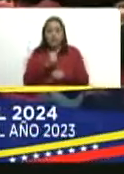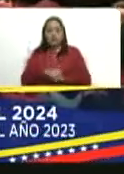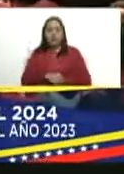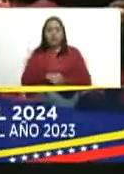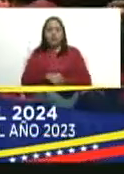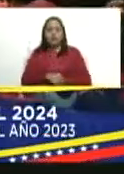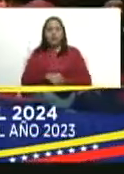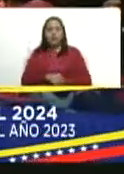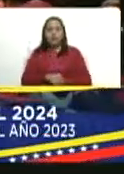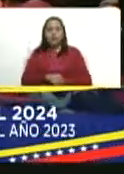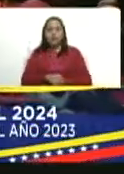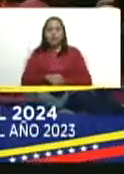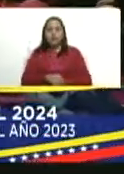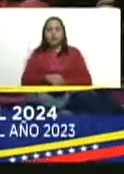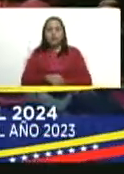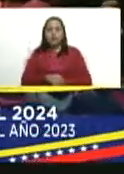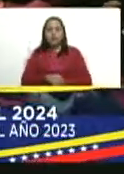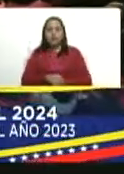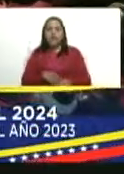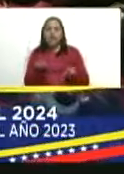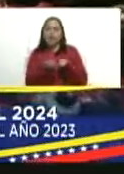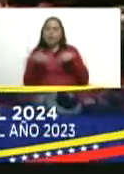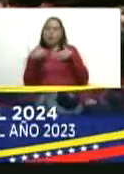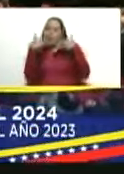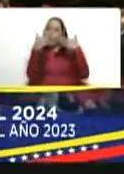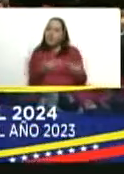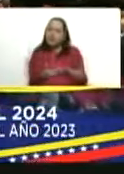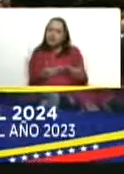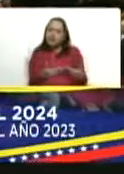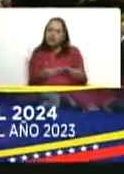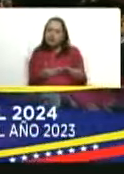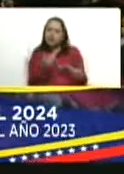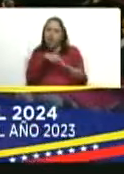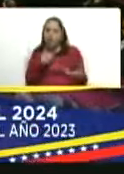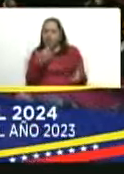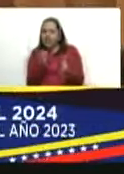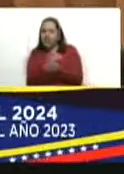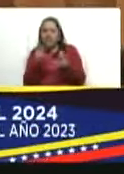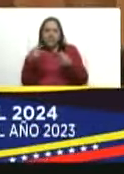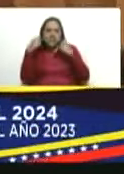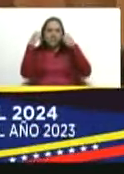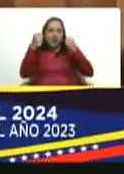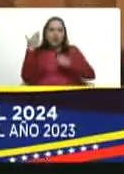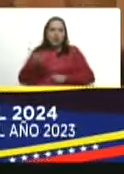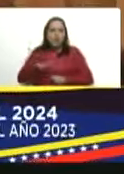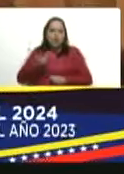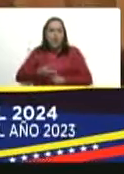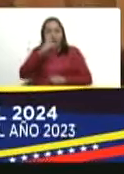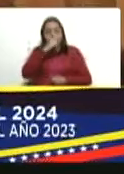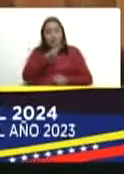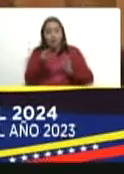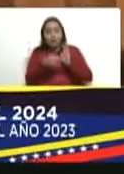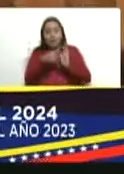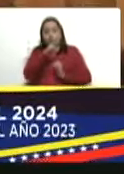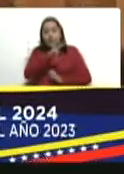Igualmente, tenemos que avanzar. Hemos obtenido victorias importantes en el 2023